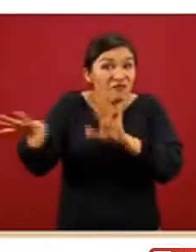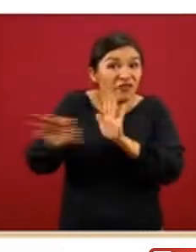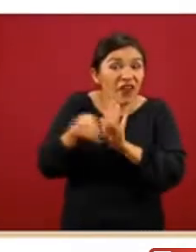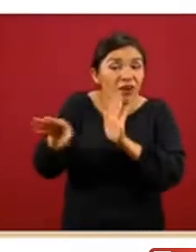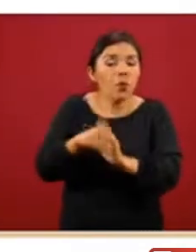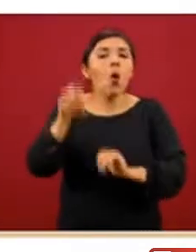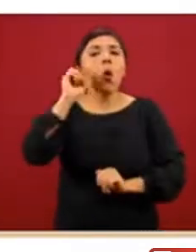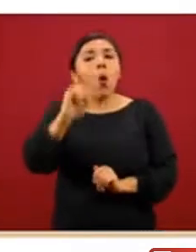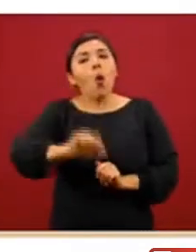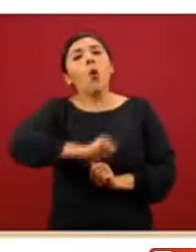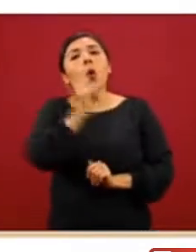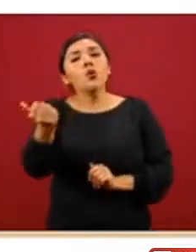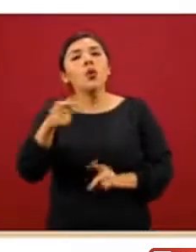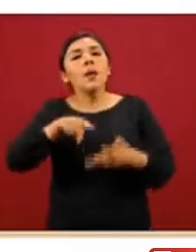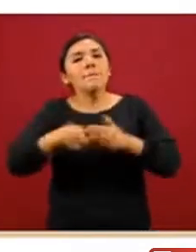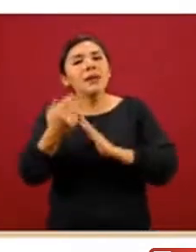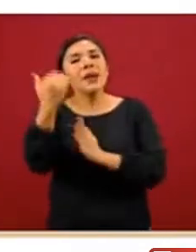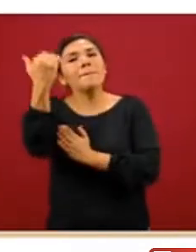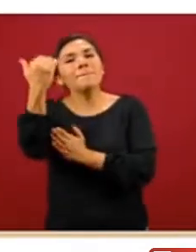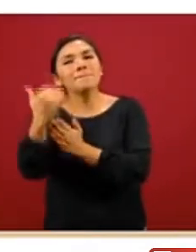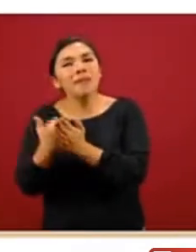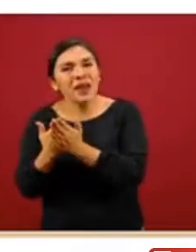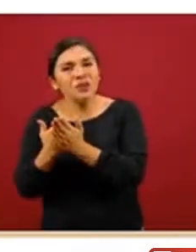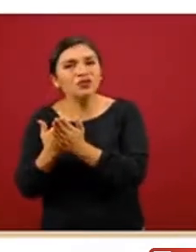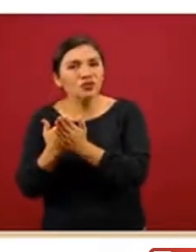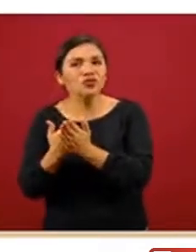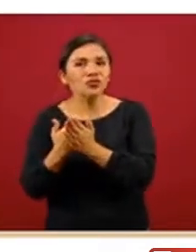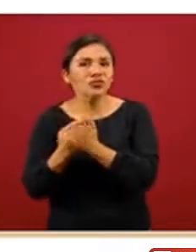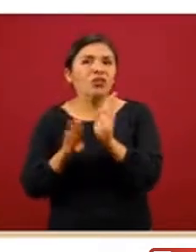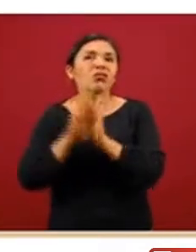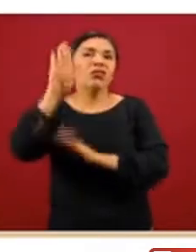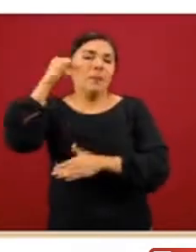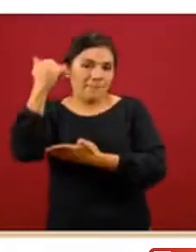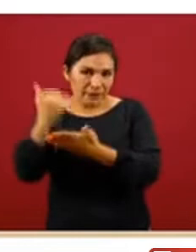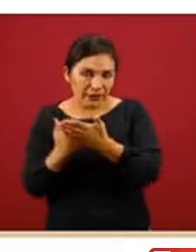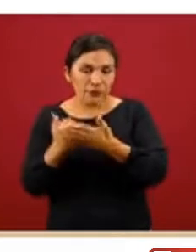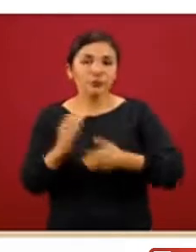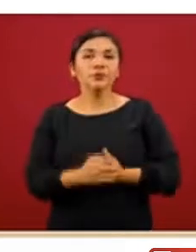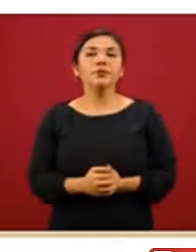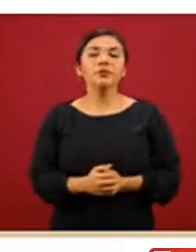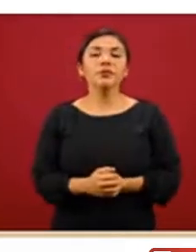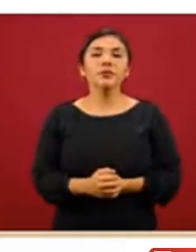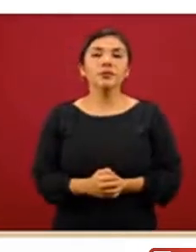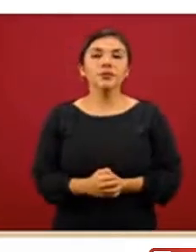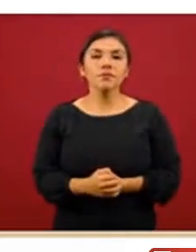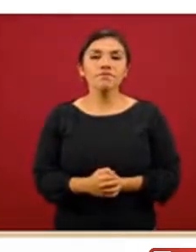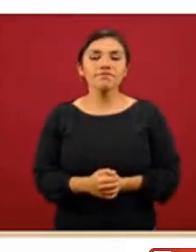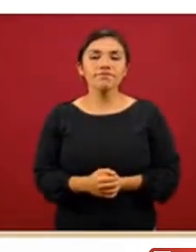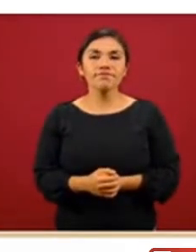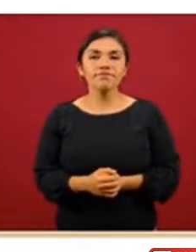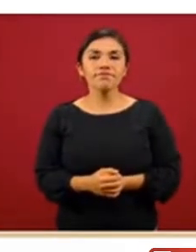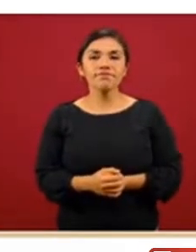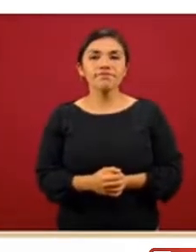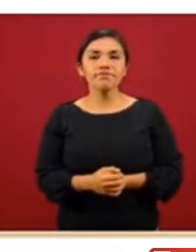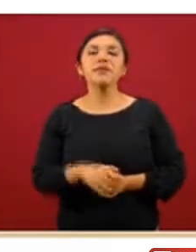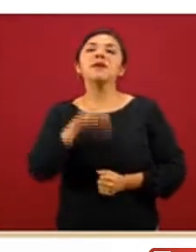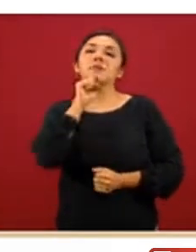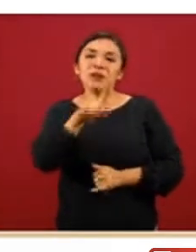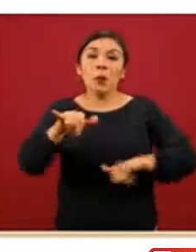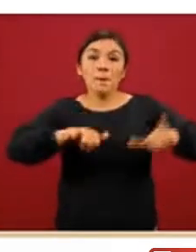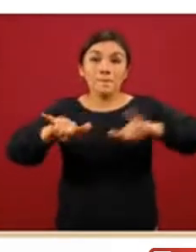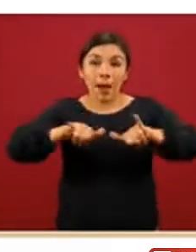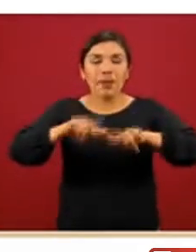también empiecen a salir de sus picos epidémicos. Veamos la siguiente diapositiva, que es esta misma